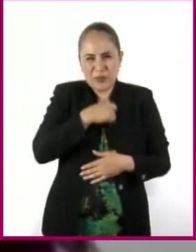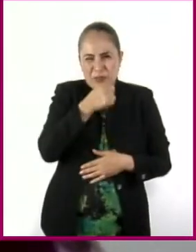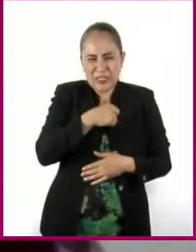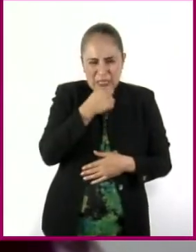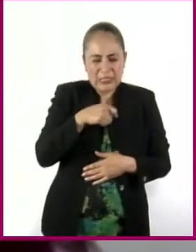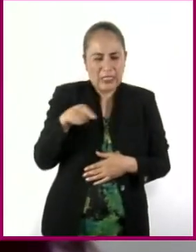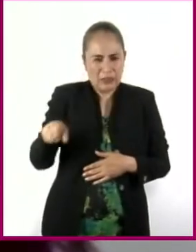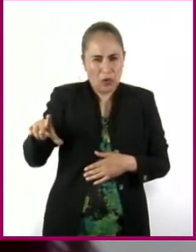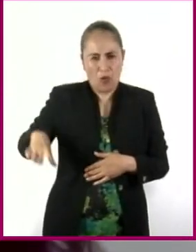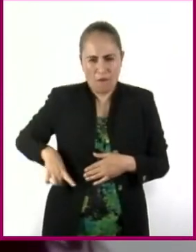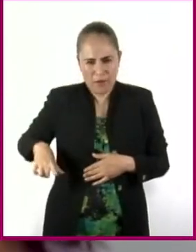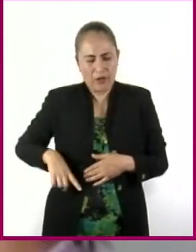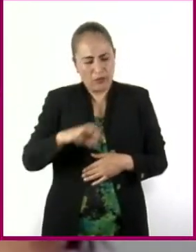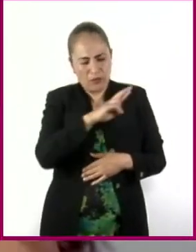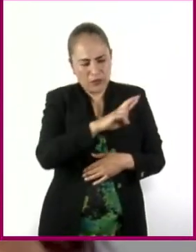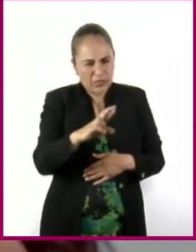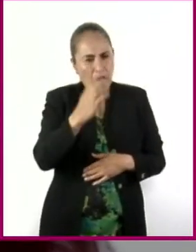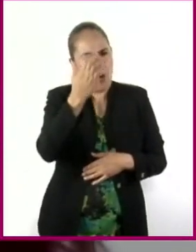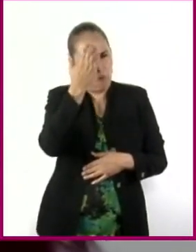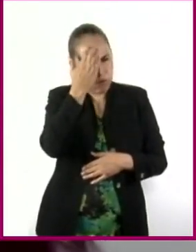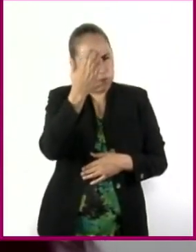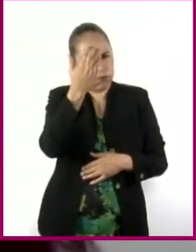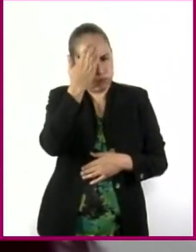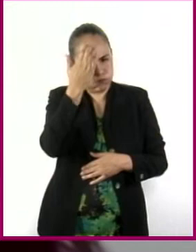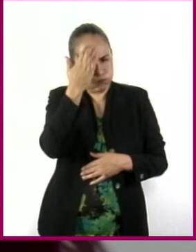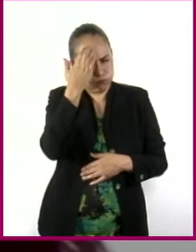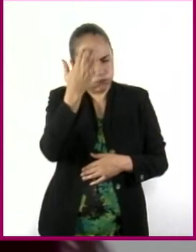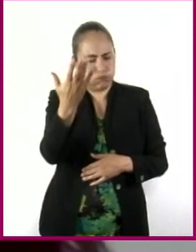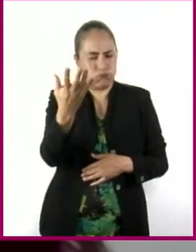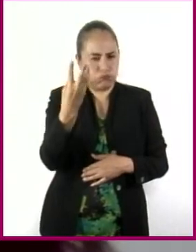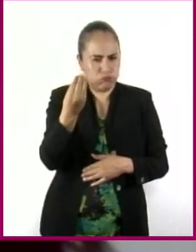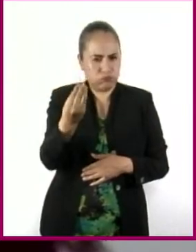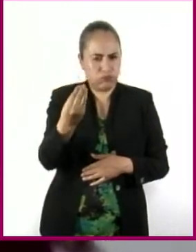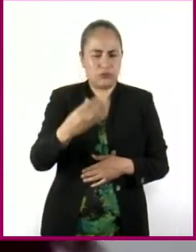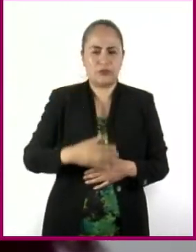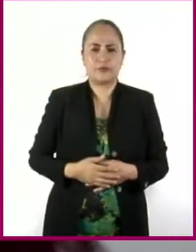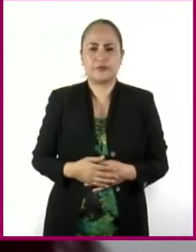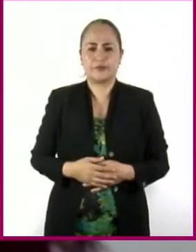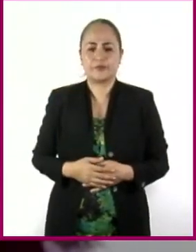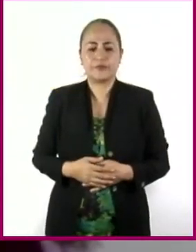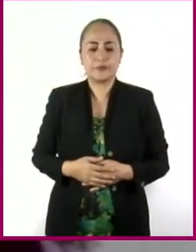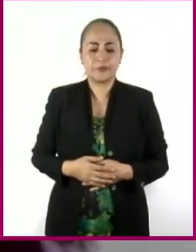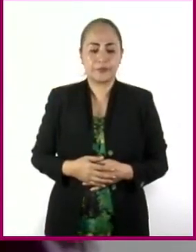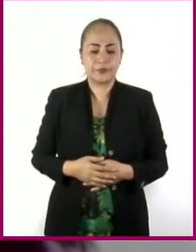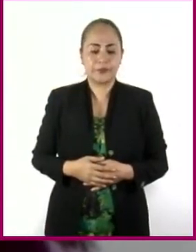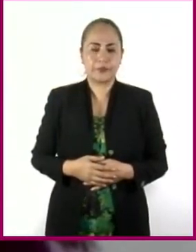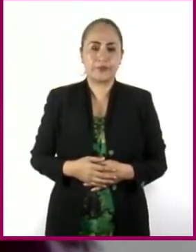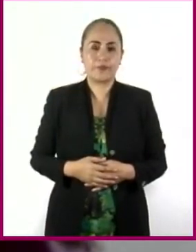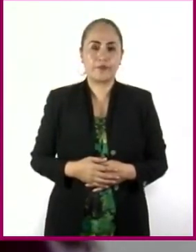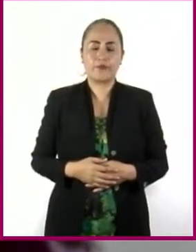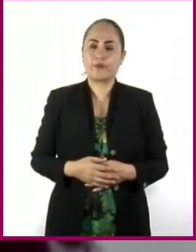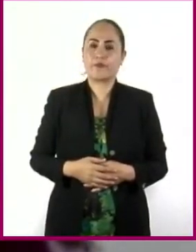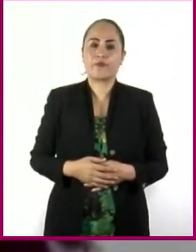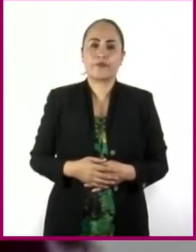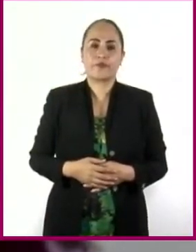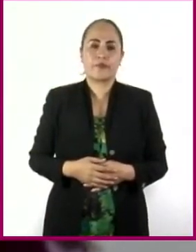de población, ¿sí? De considerar justamente